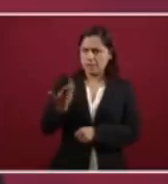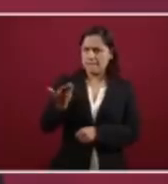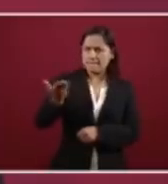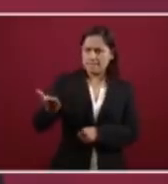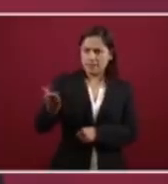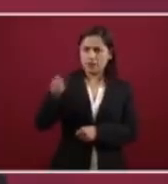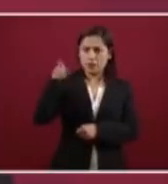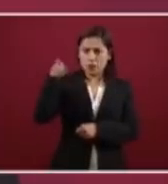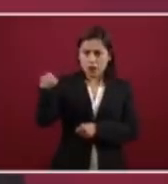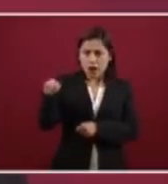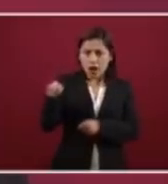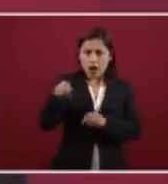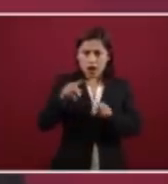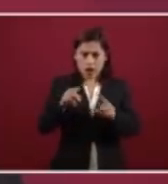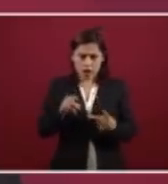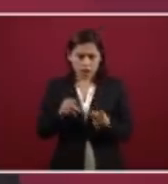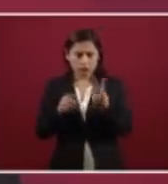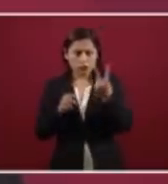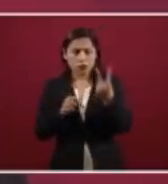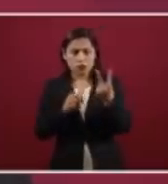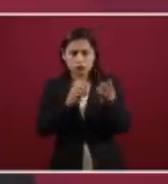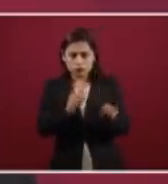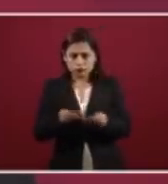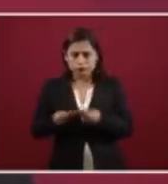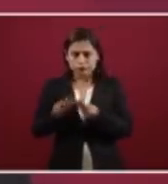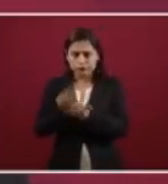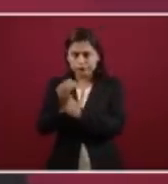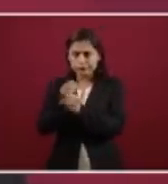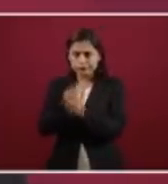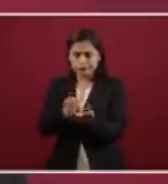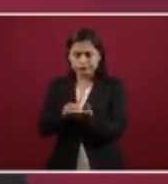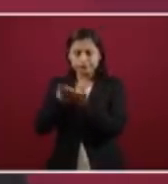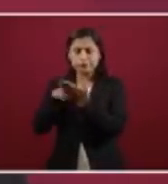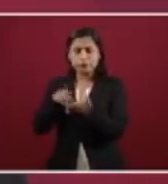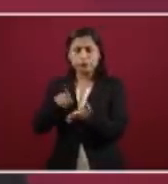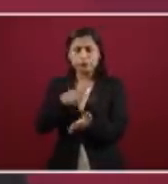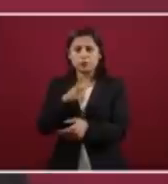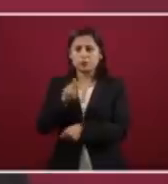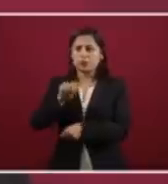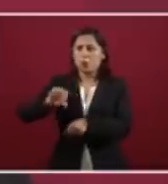tienen que tener una actitud de apertura,